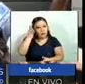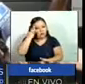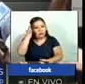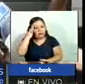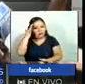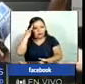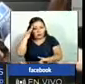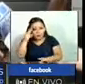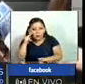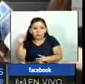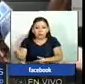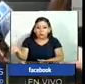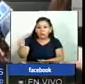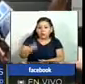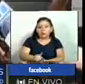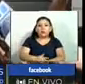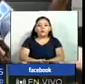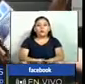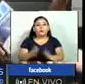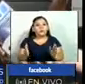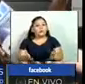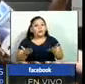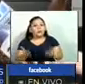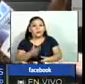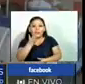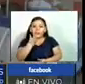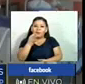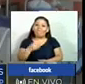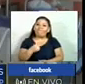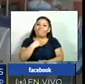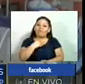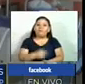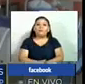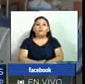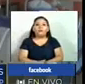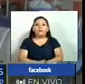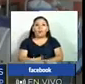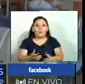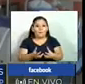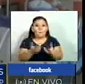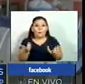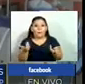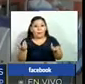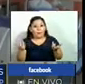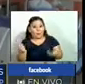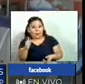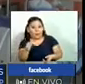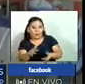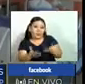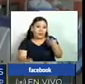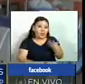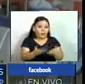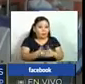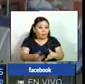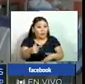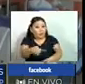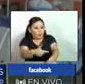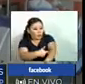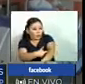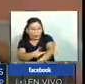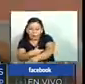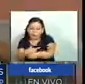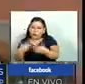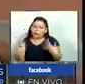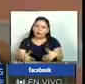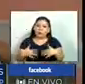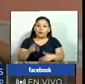cercano a venir porque definitivamente es una situación compleja ante el incremento de ingresos y el posible colapso del sistema de salud